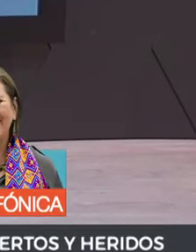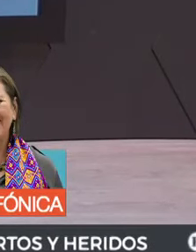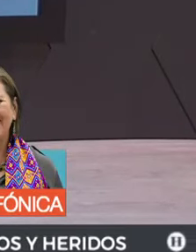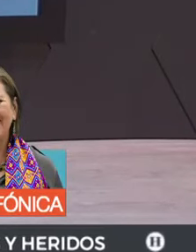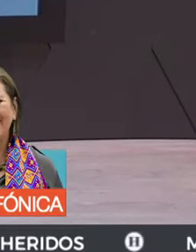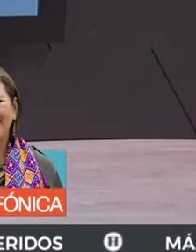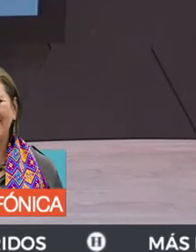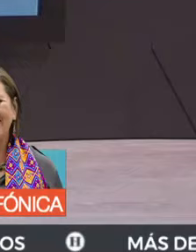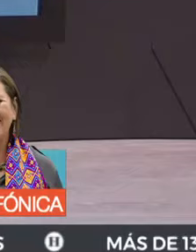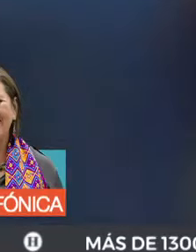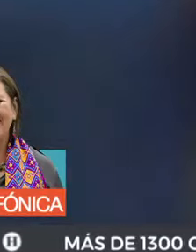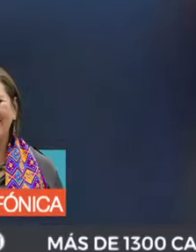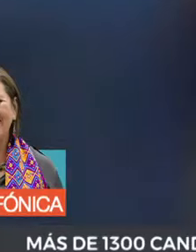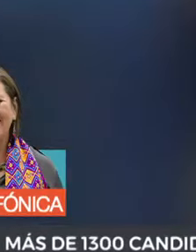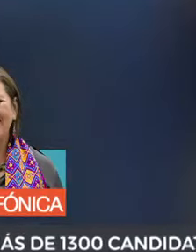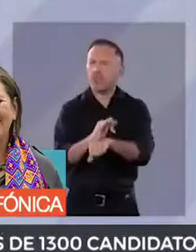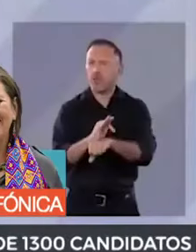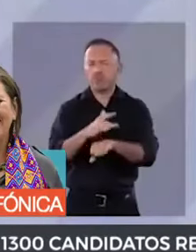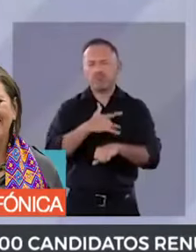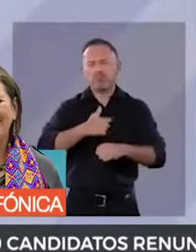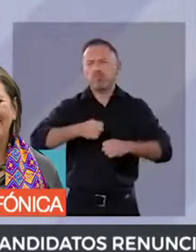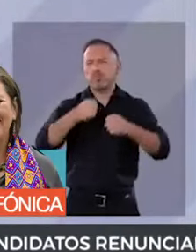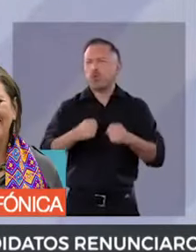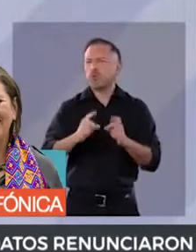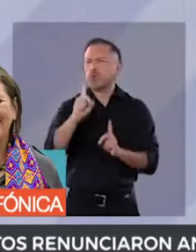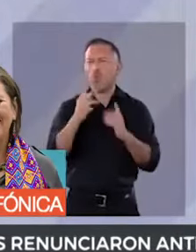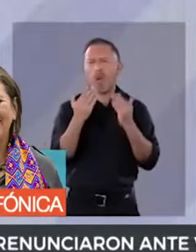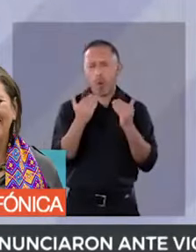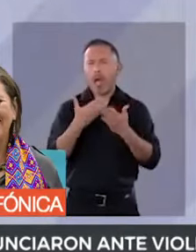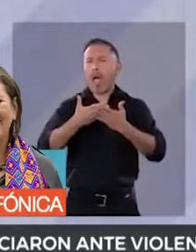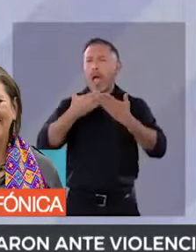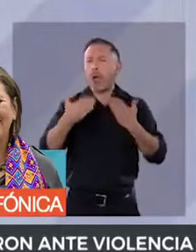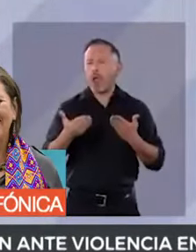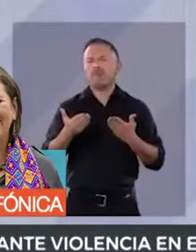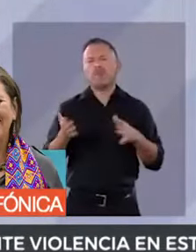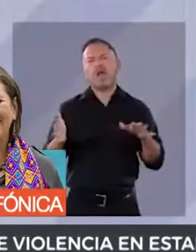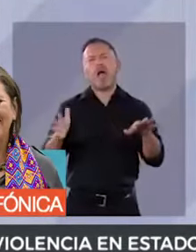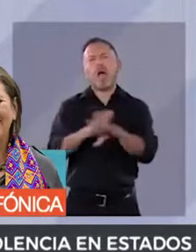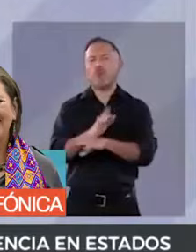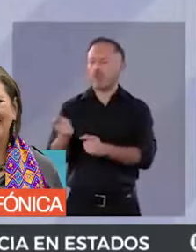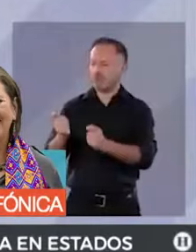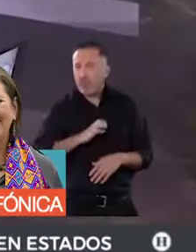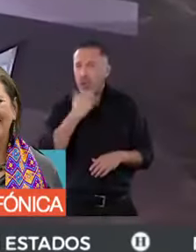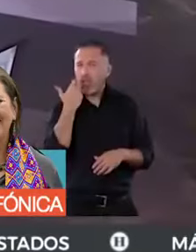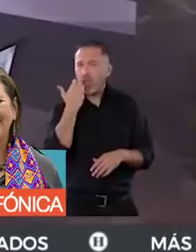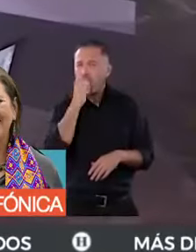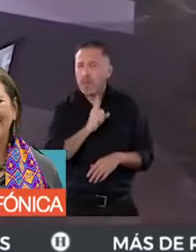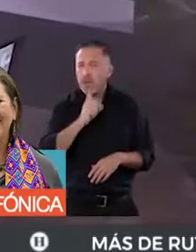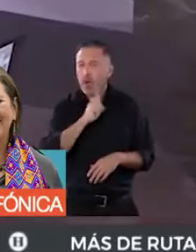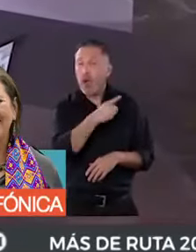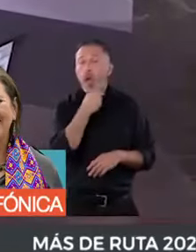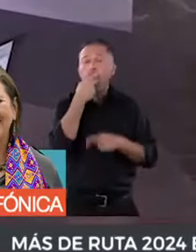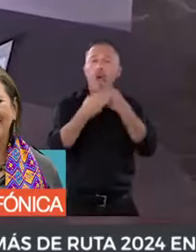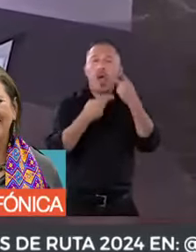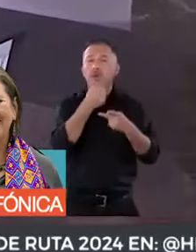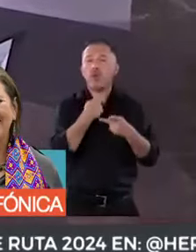Claudia le entrenaron primero para verse modosita, buena onda, ella está en lo suyo, es incapaz de contestar. Nunca contestó